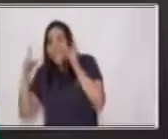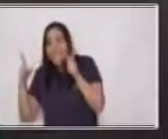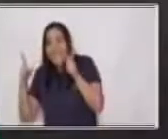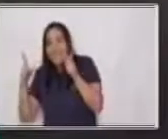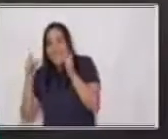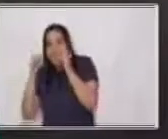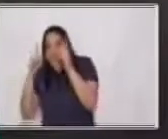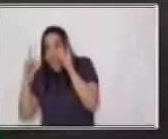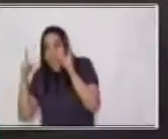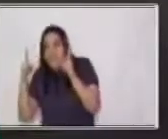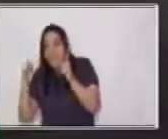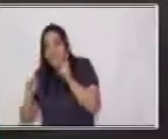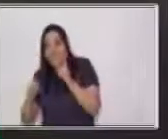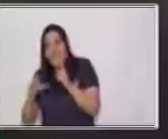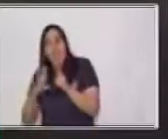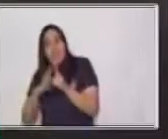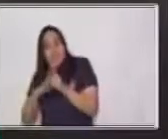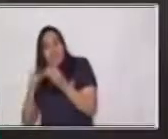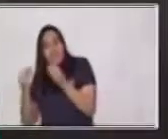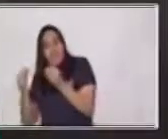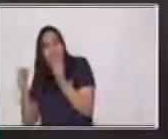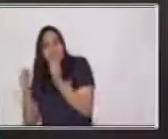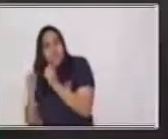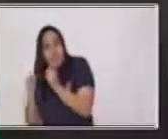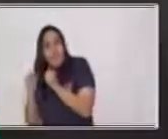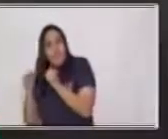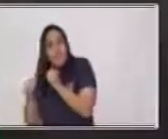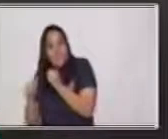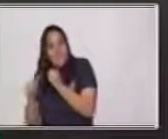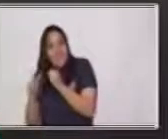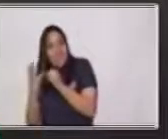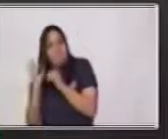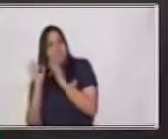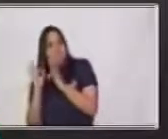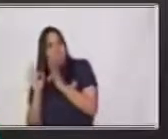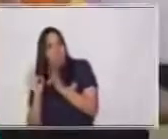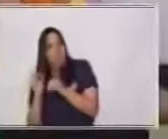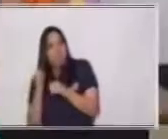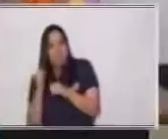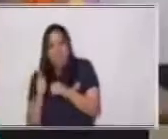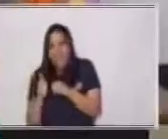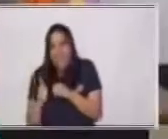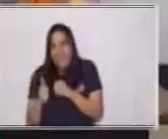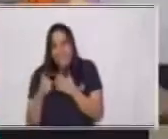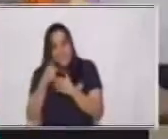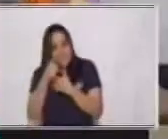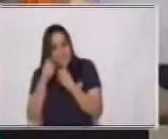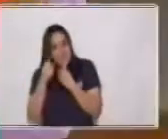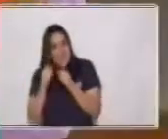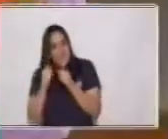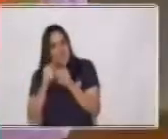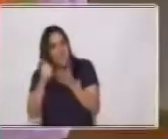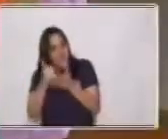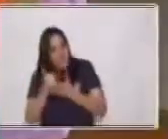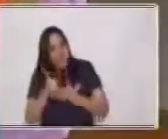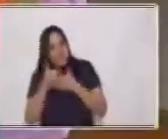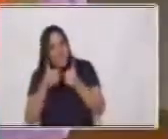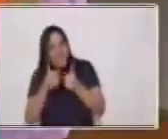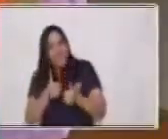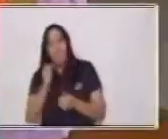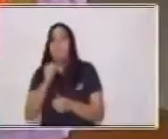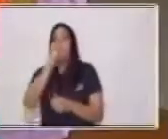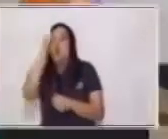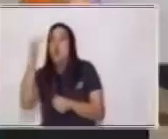exclamativa. Tengo mucho frío. Excelente. Ay, qué bien, lo estamos haciendo muy bien. Siguiente.